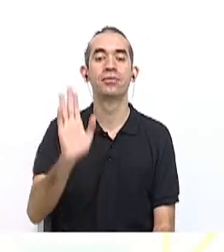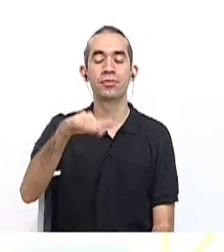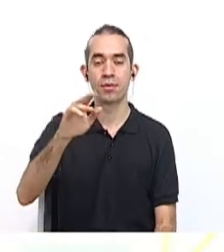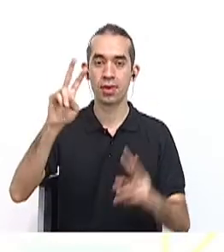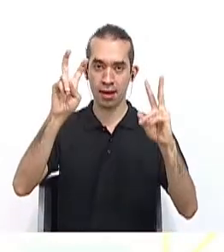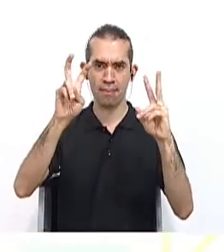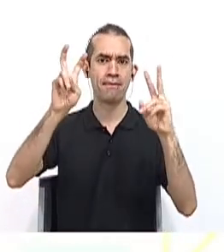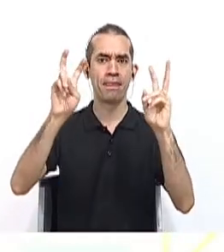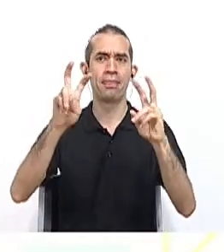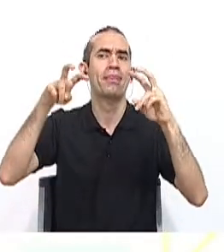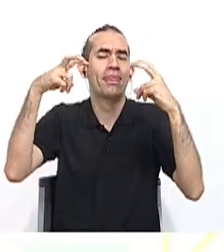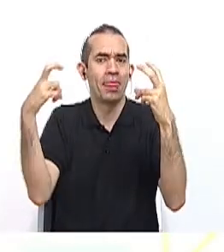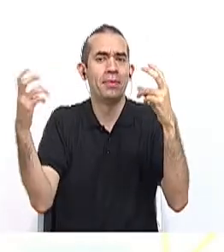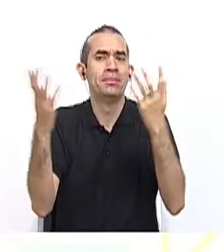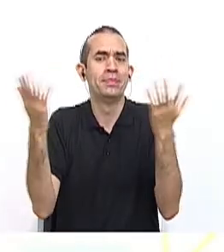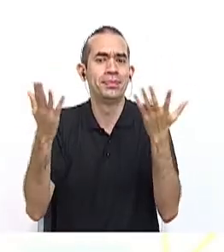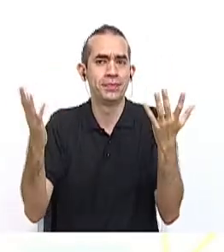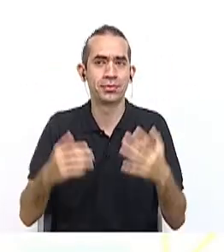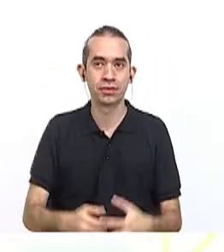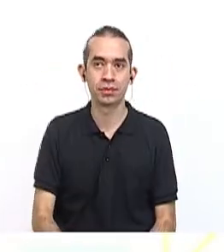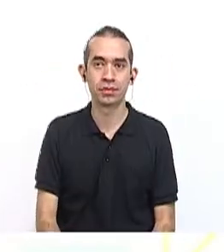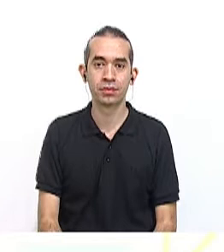Nuestro tema del día de hoy